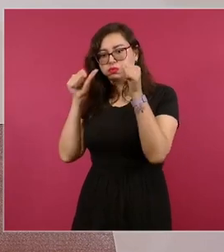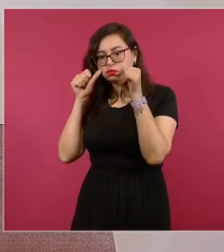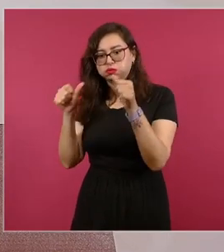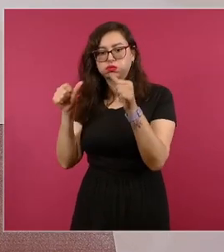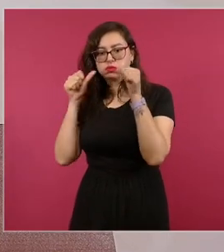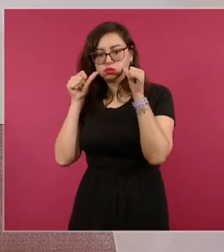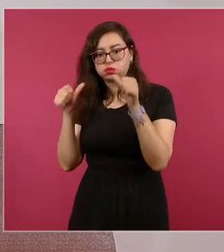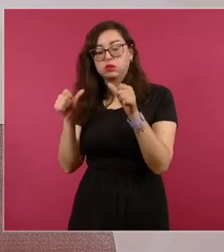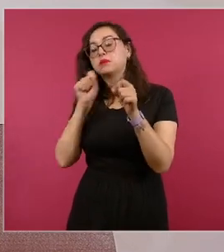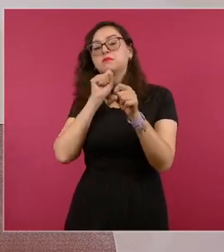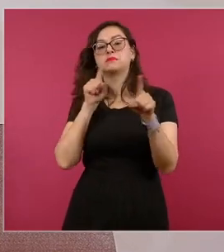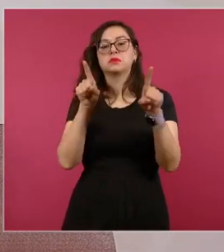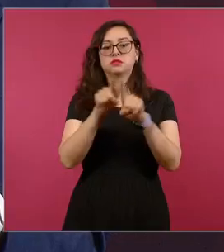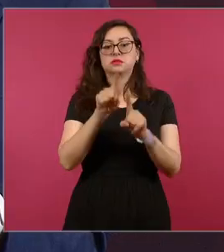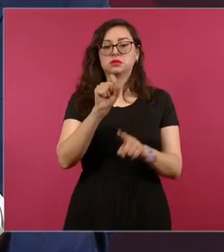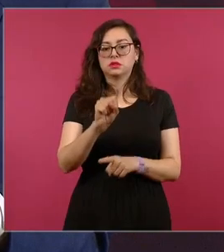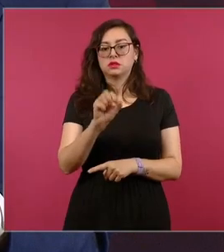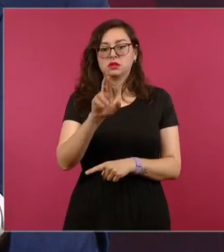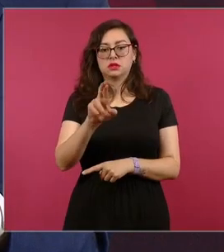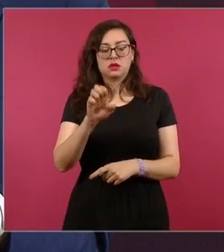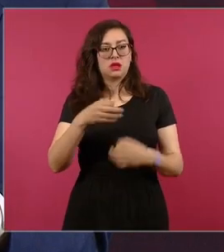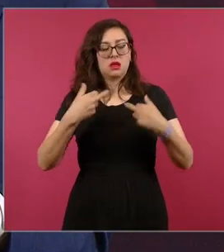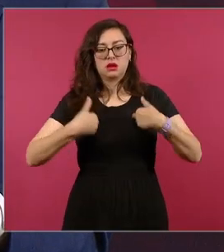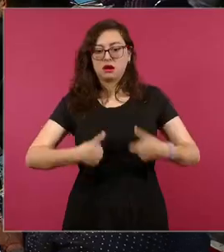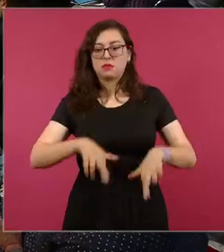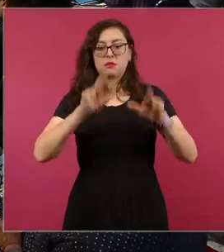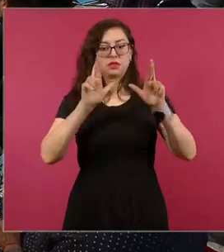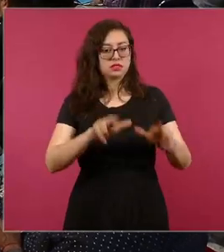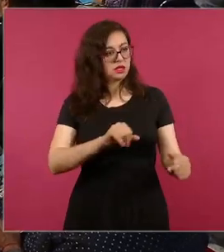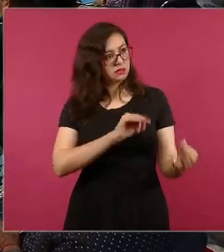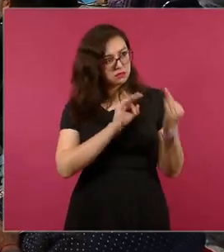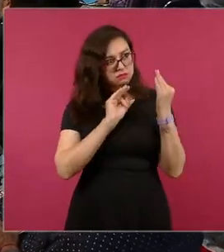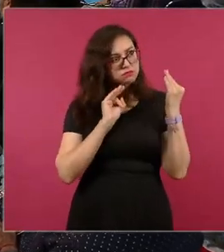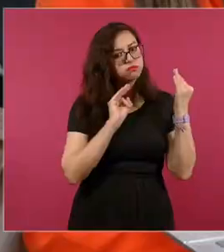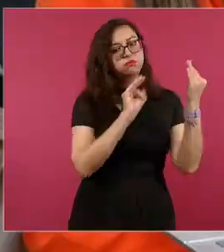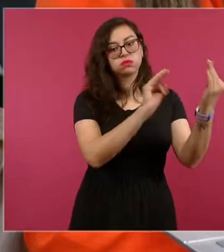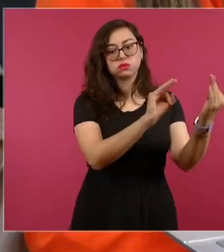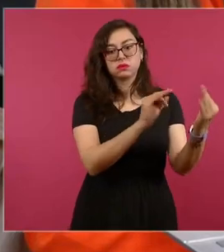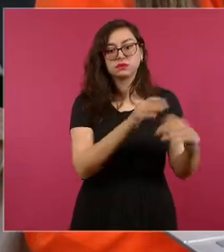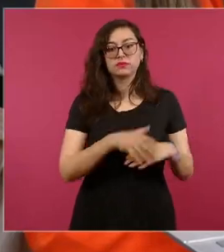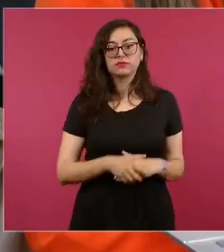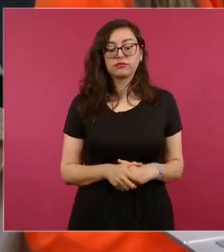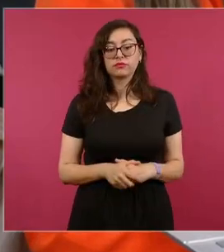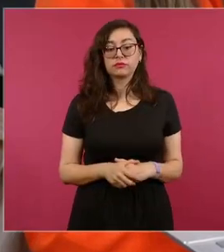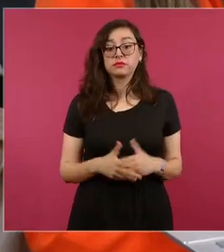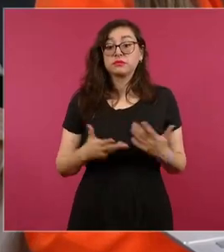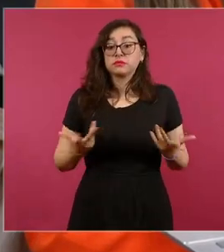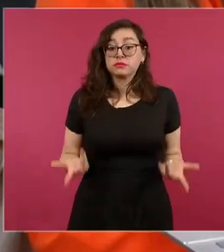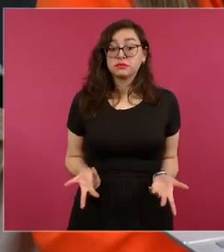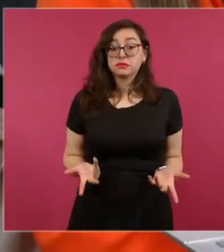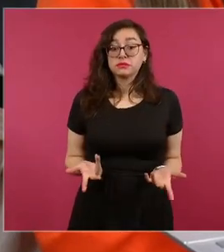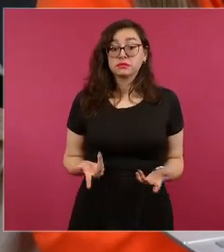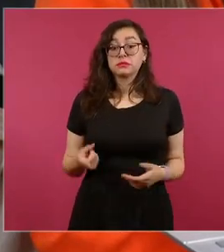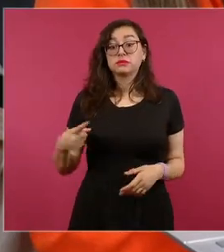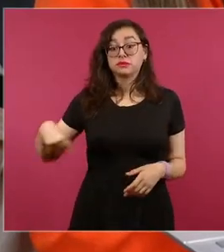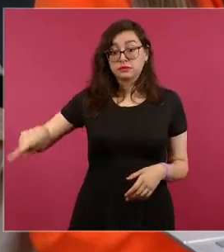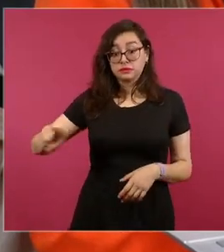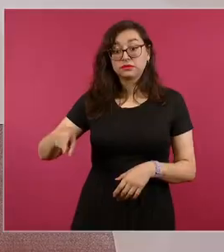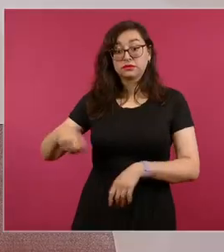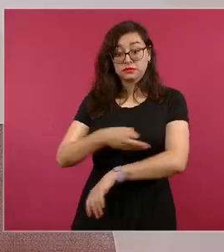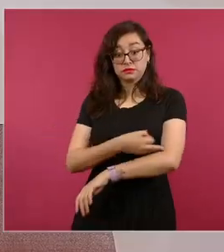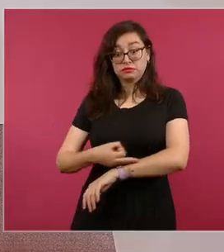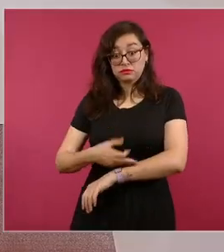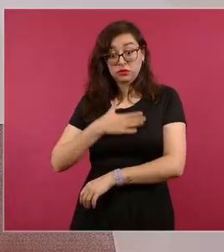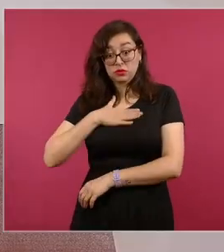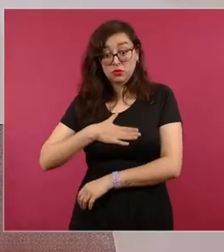la Secretaría de Relaciones. ¿El gobierno mexicano apoya esta decisión que tienen de obtener justicia a los familiares para, sí, el caso?